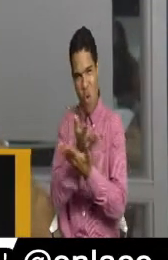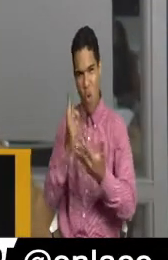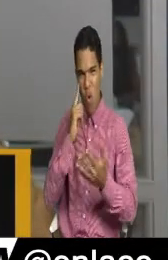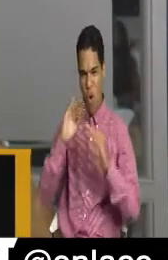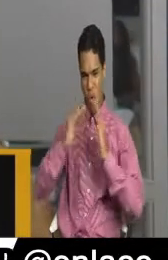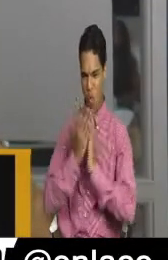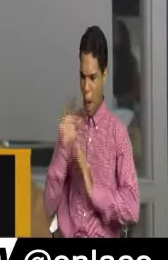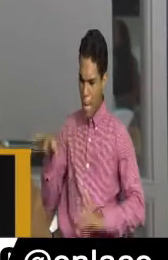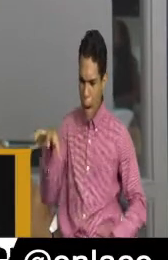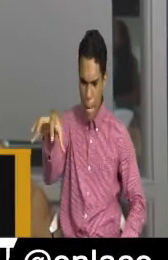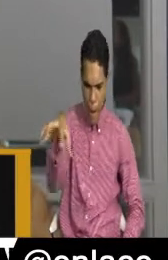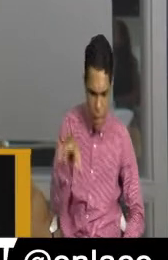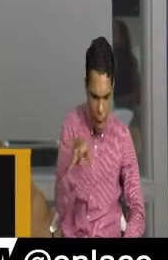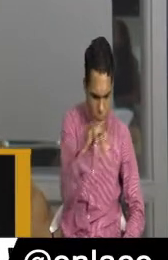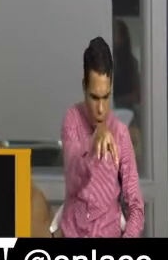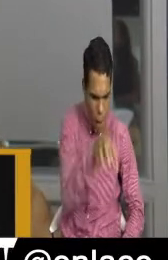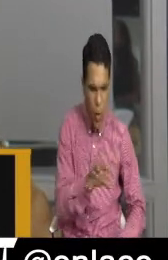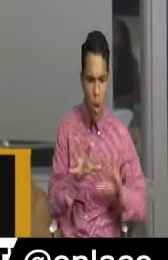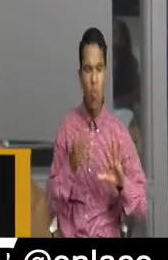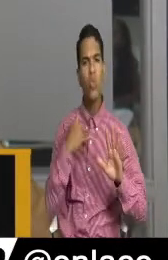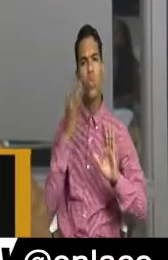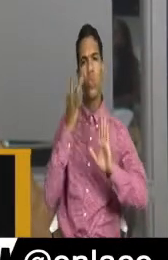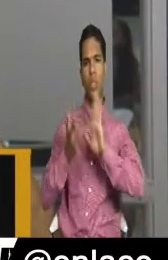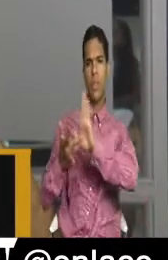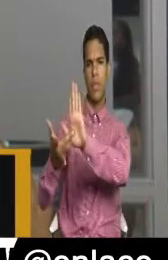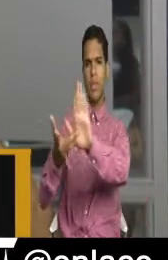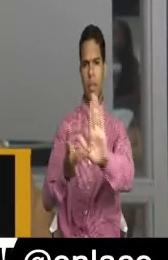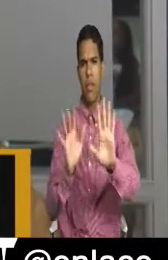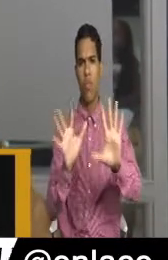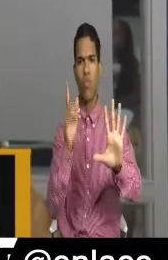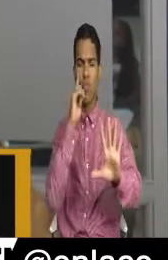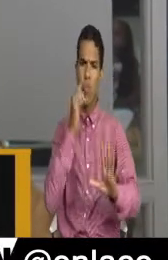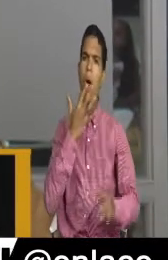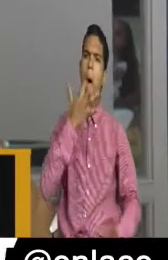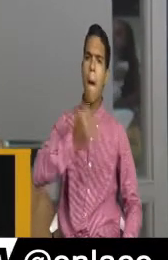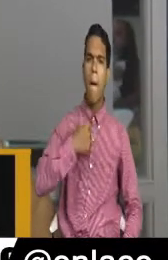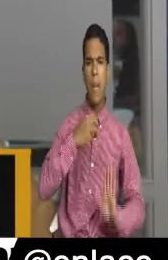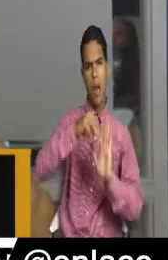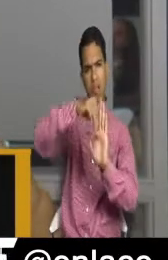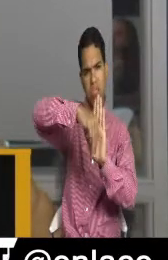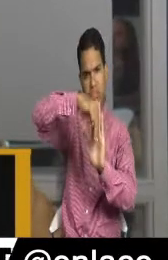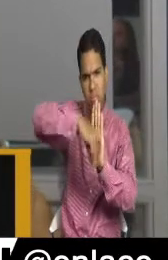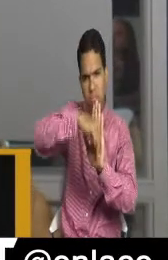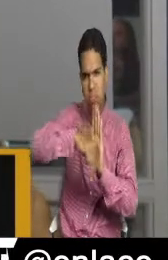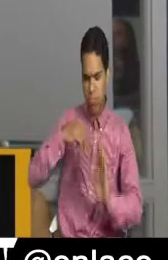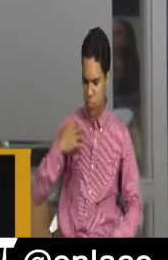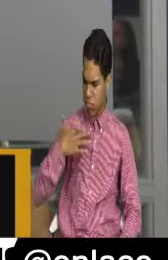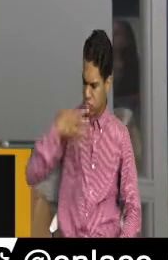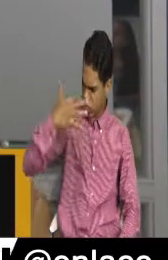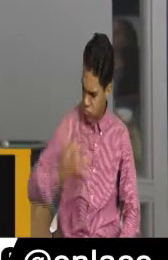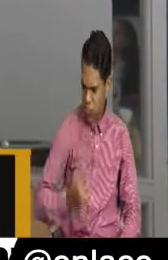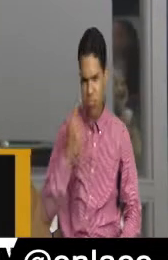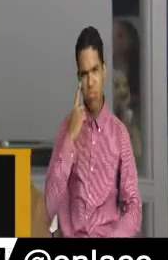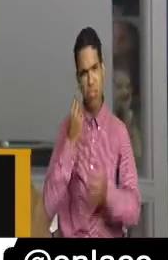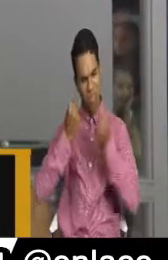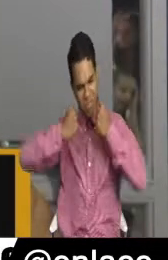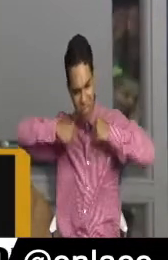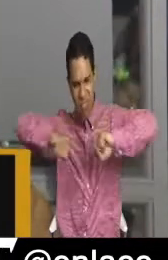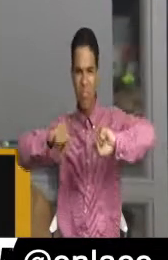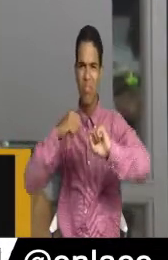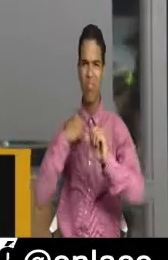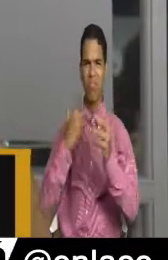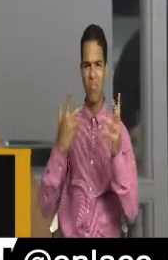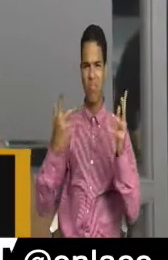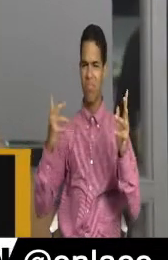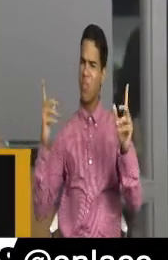colegios, es mostrar que con valores, con sacrificio y esfuerzo se pueden alcanzar metas, dejar